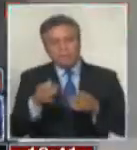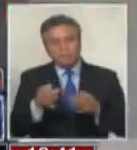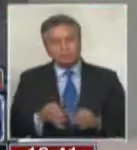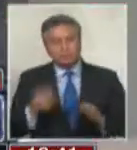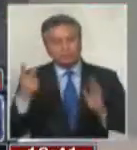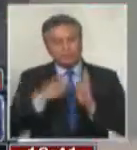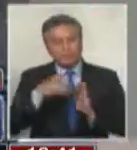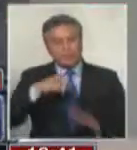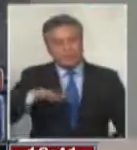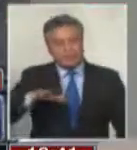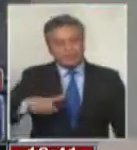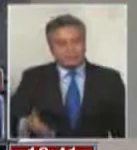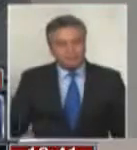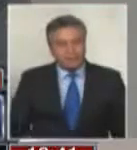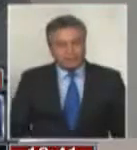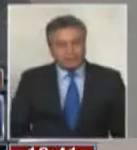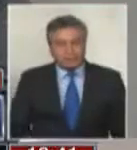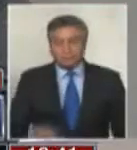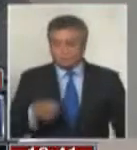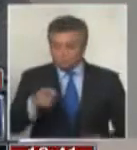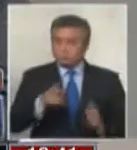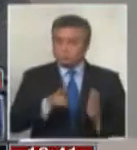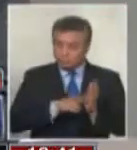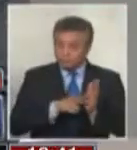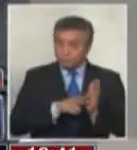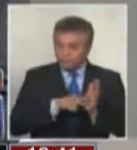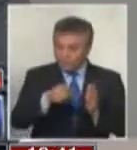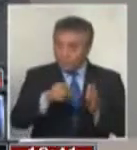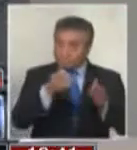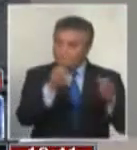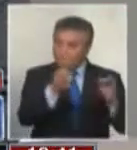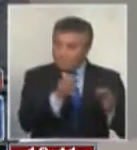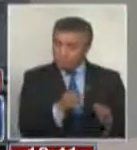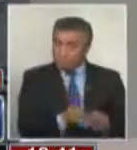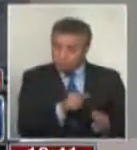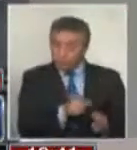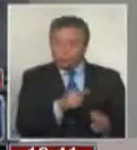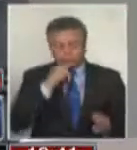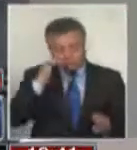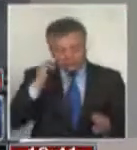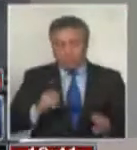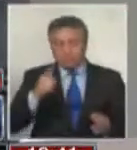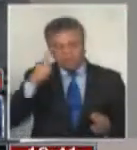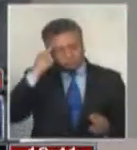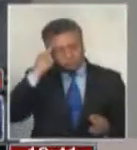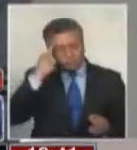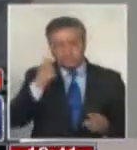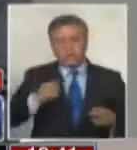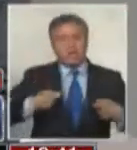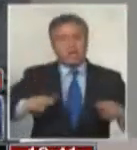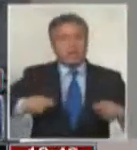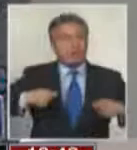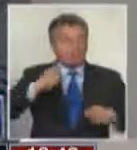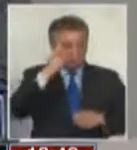bueno en realidad el presupuesto siempre considera recursos para una ayuda fiscal